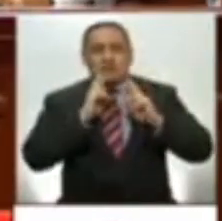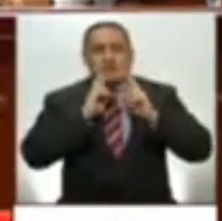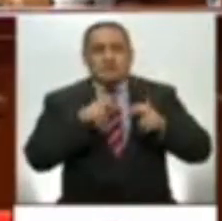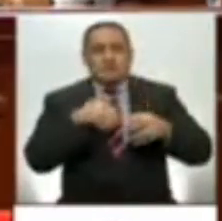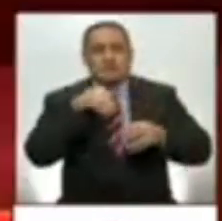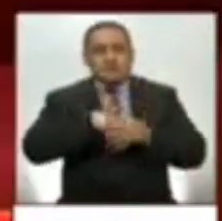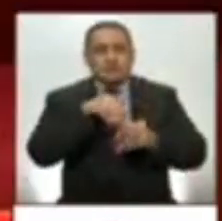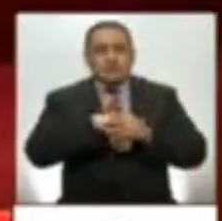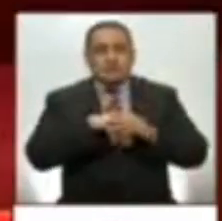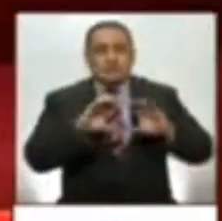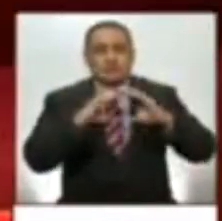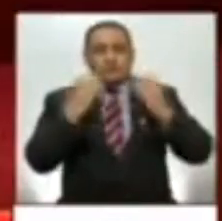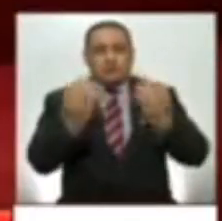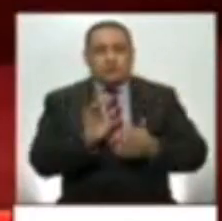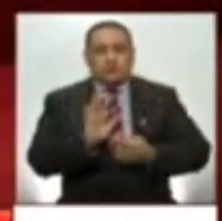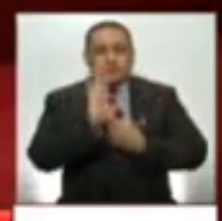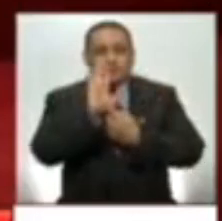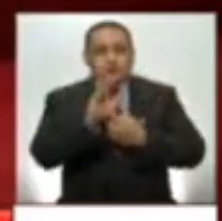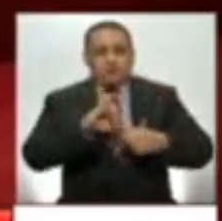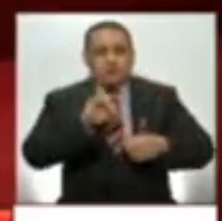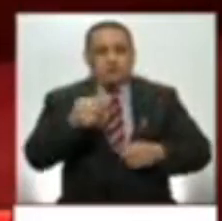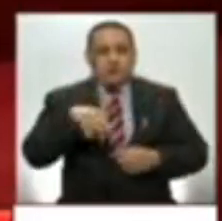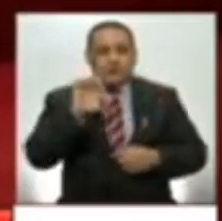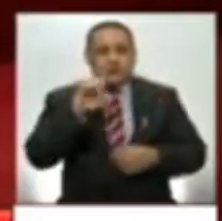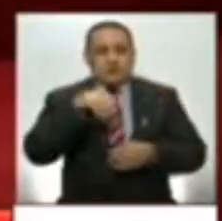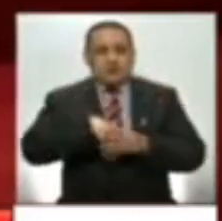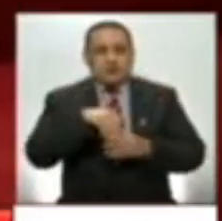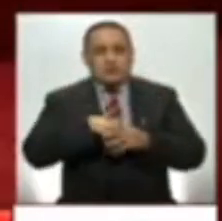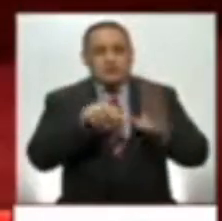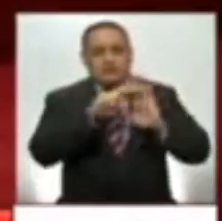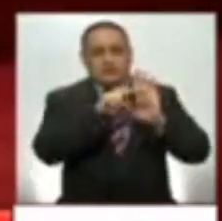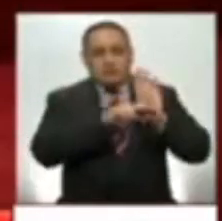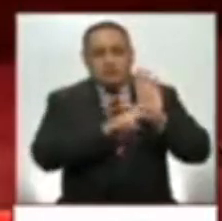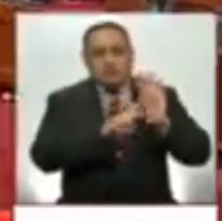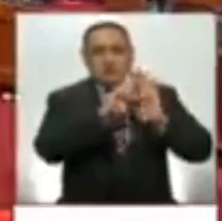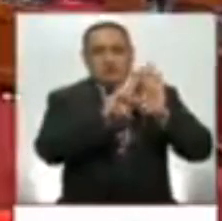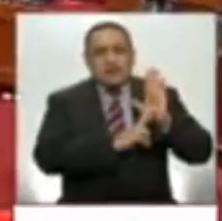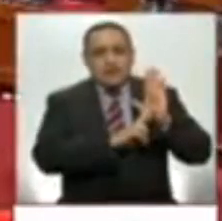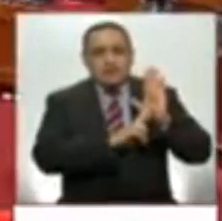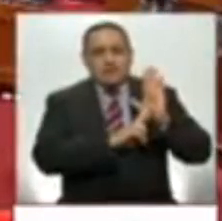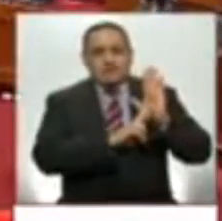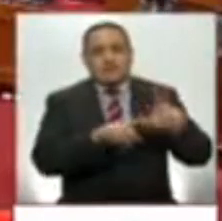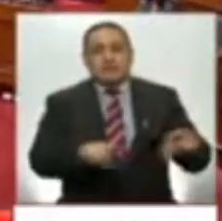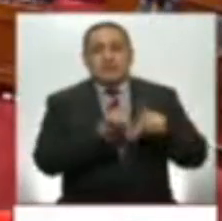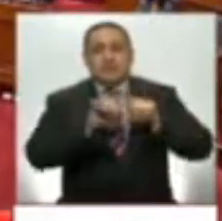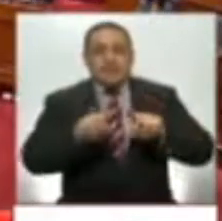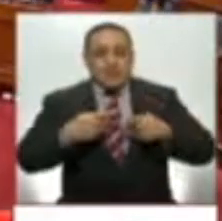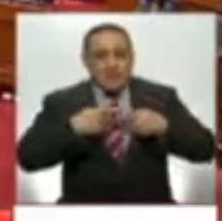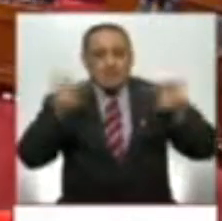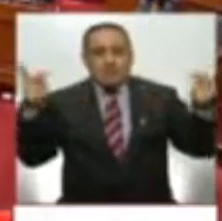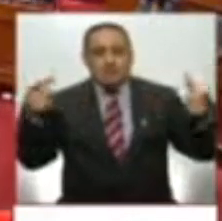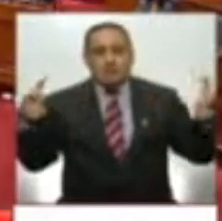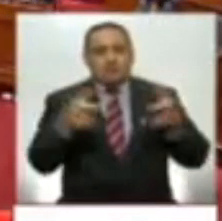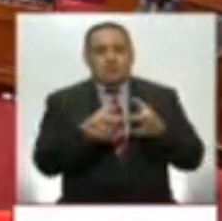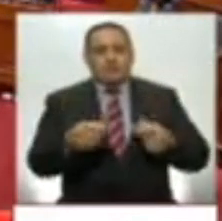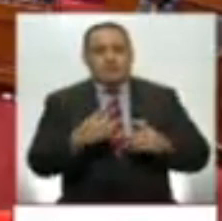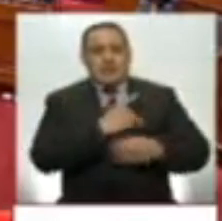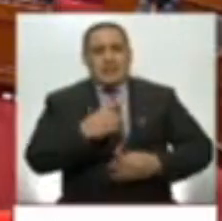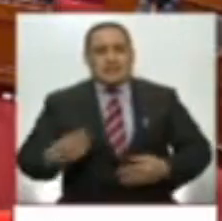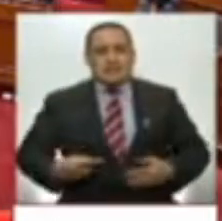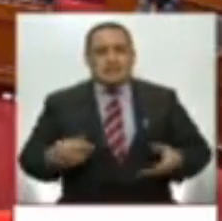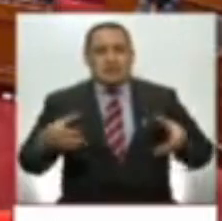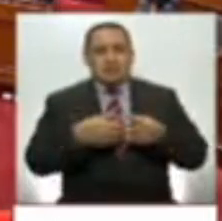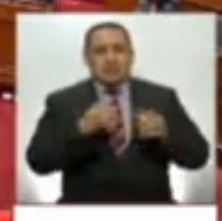la votación de congresistas enviada por el Jurado Nacional de Elecciones, las normas reglamentarias pertinentes, el aviso de conformación de la mesa directiva de la